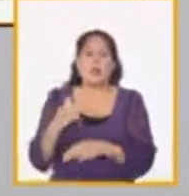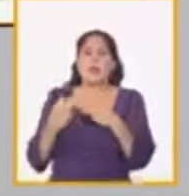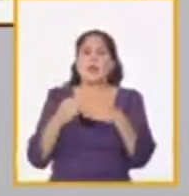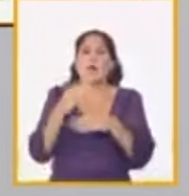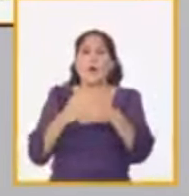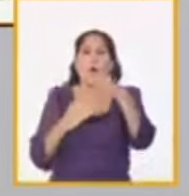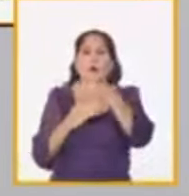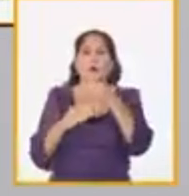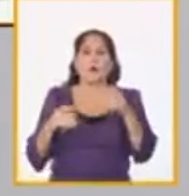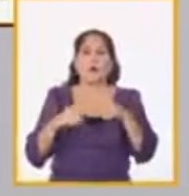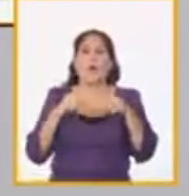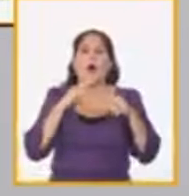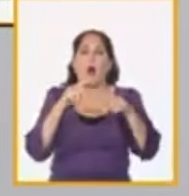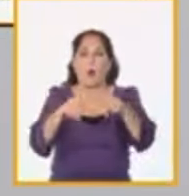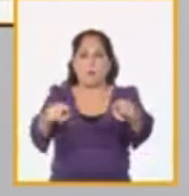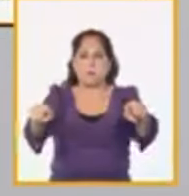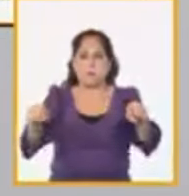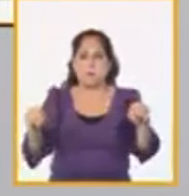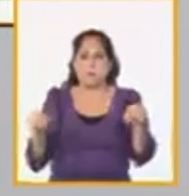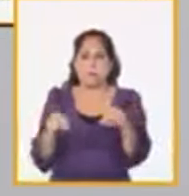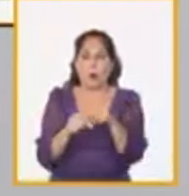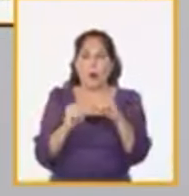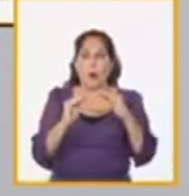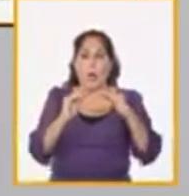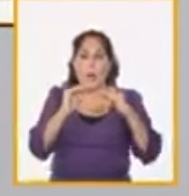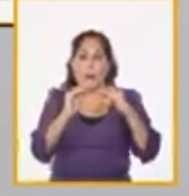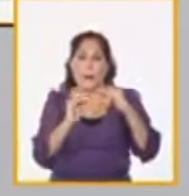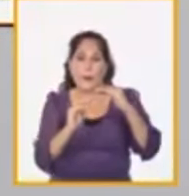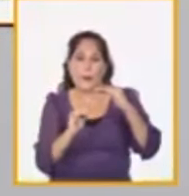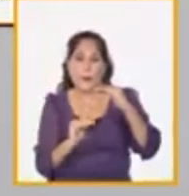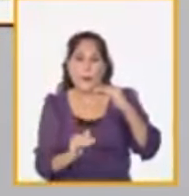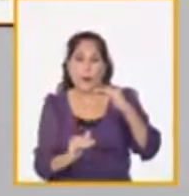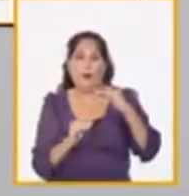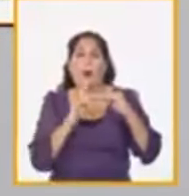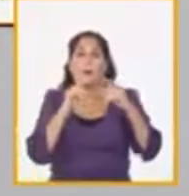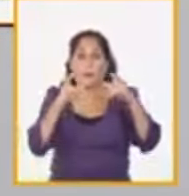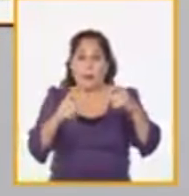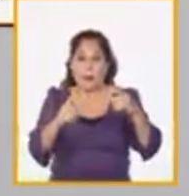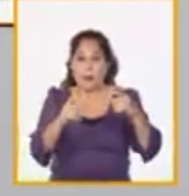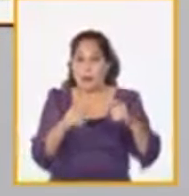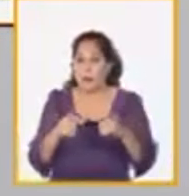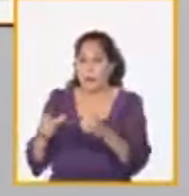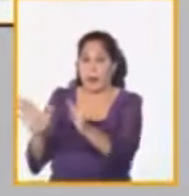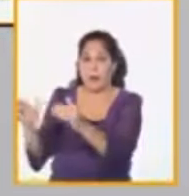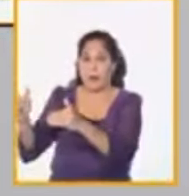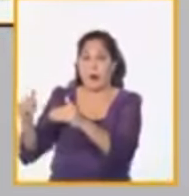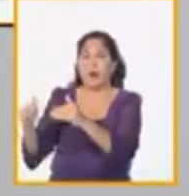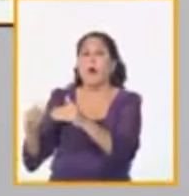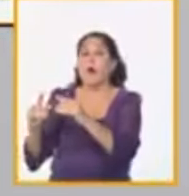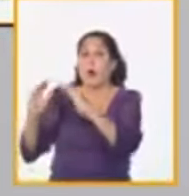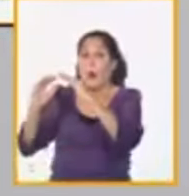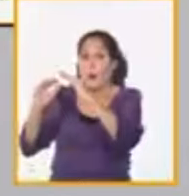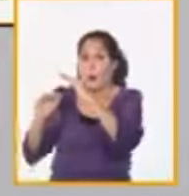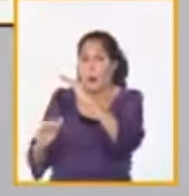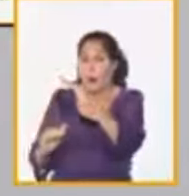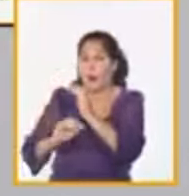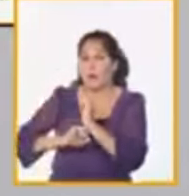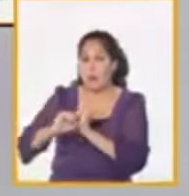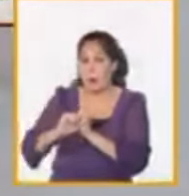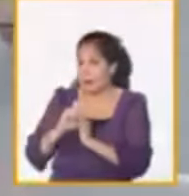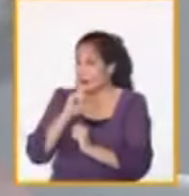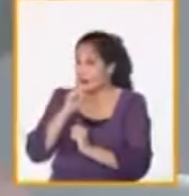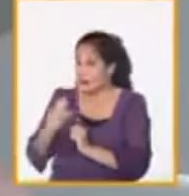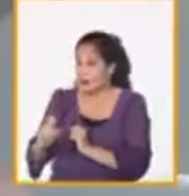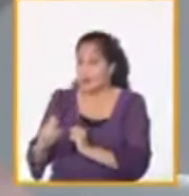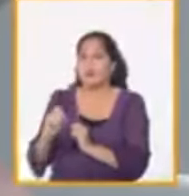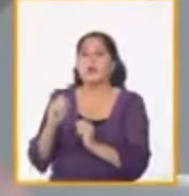balsa que permite cuando bajen los niveles de la presa, que no se pueden bombear con la estación de bombeo de la presa, entonces